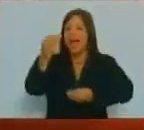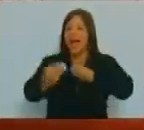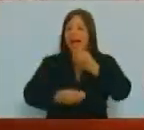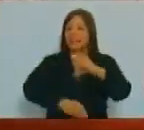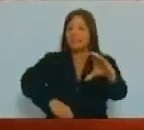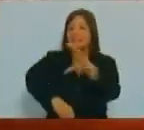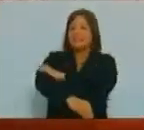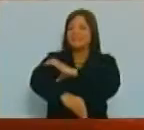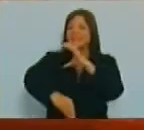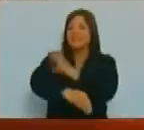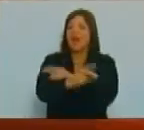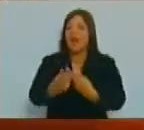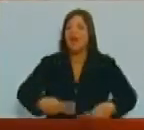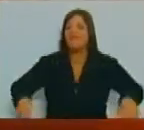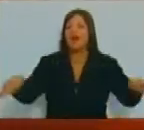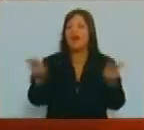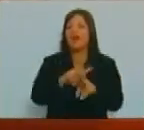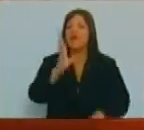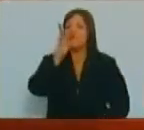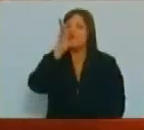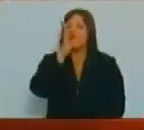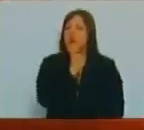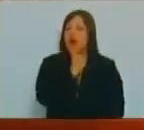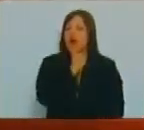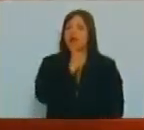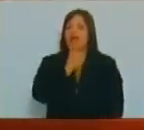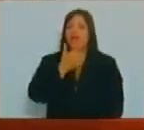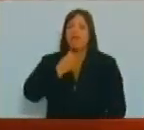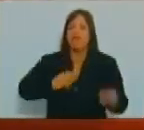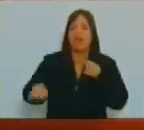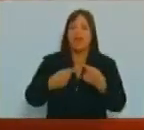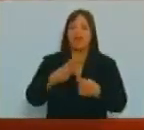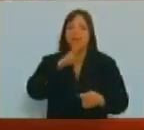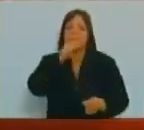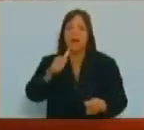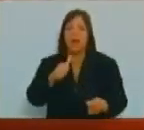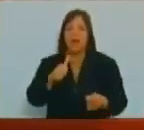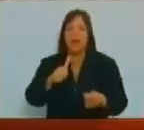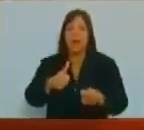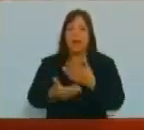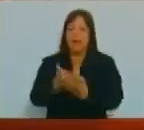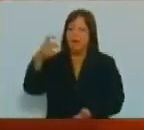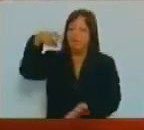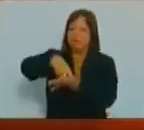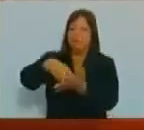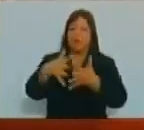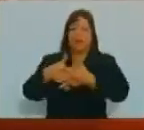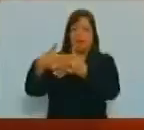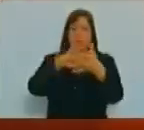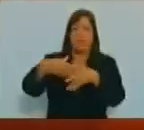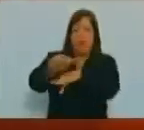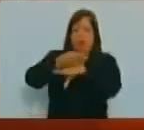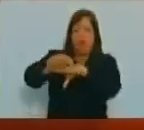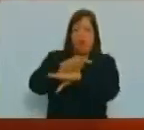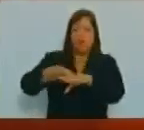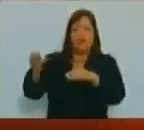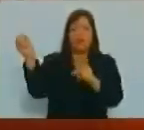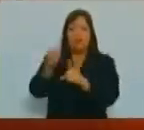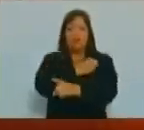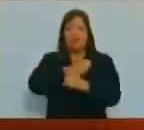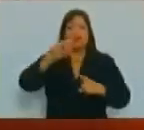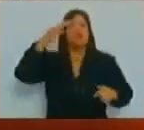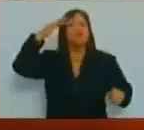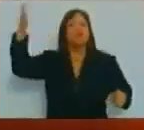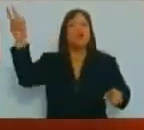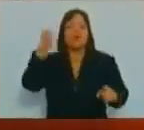derecha sin valor es una derecha vendida a los brazos del imperio para acabar con un sueño de